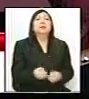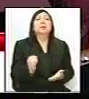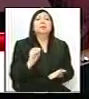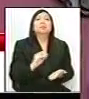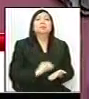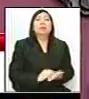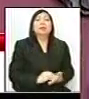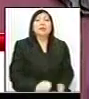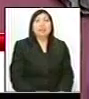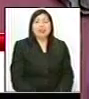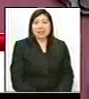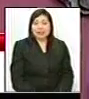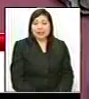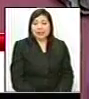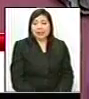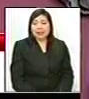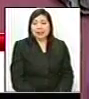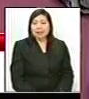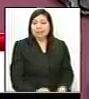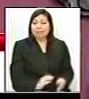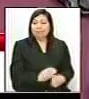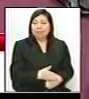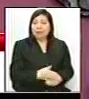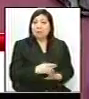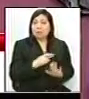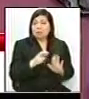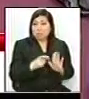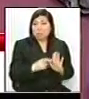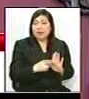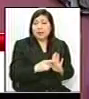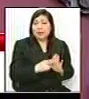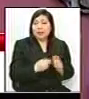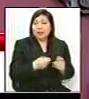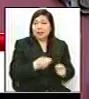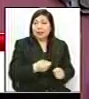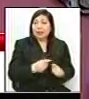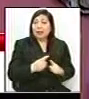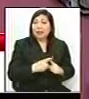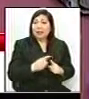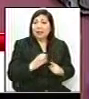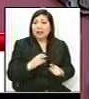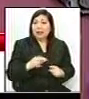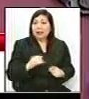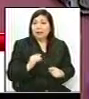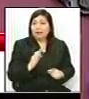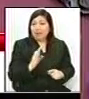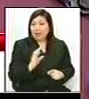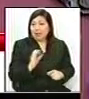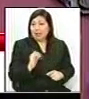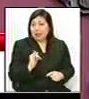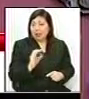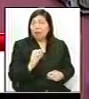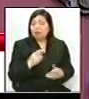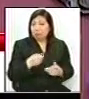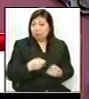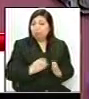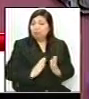adicionales a través de proyectos de riego tecnificado, porque usted sabe que esta